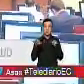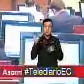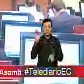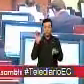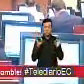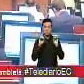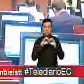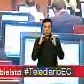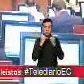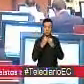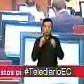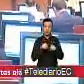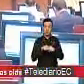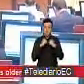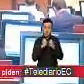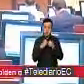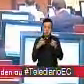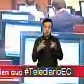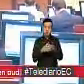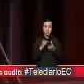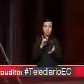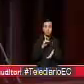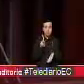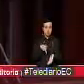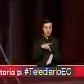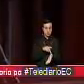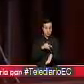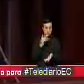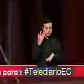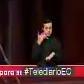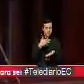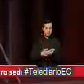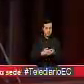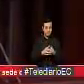representantes de organizaciones sociales y gremios de la medicina. Alexis Moncayo, Medios Públicos.